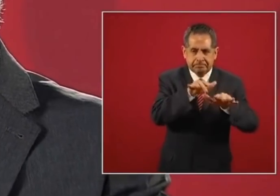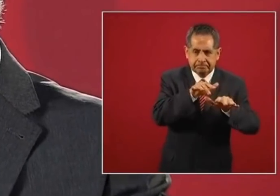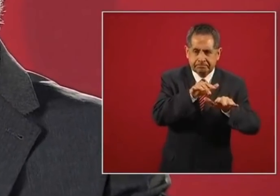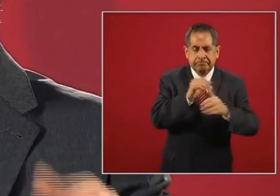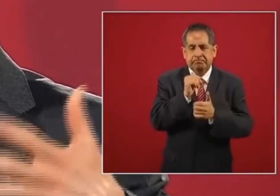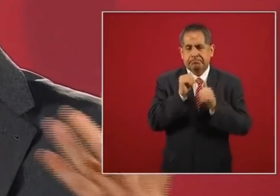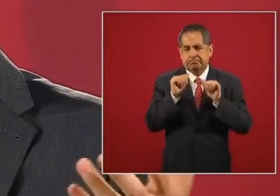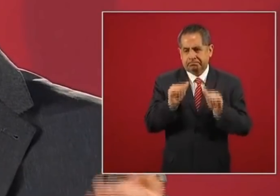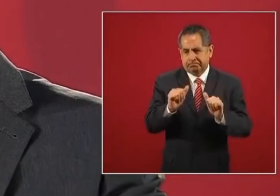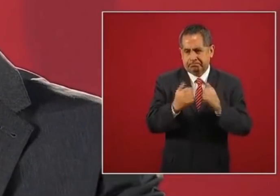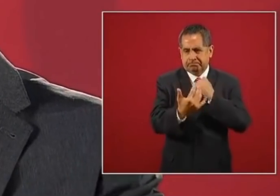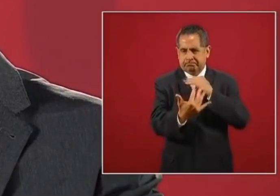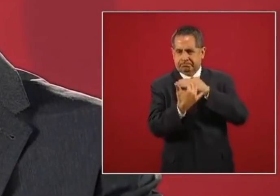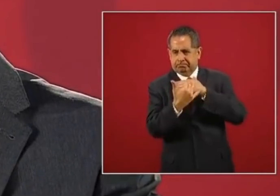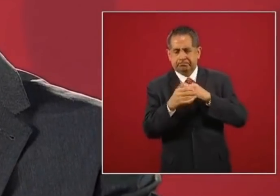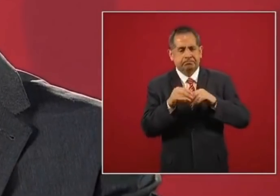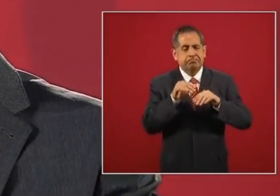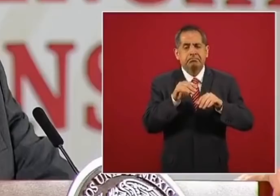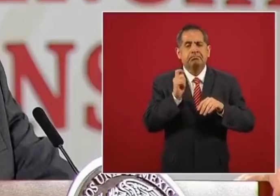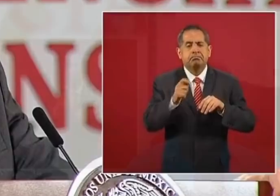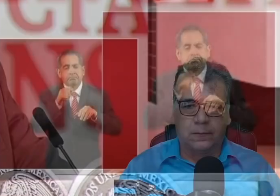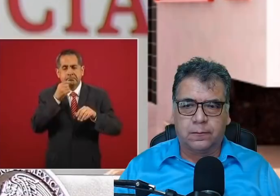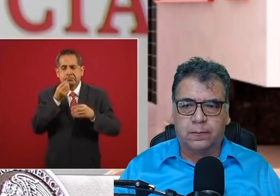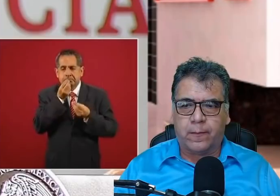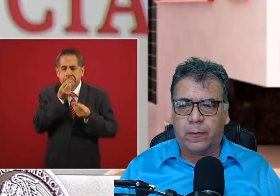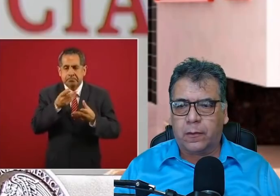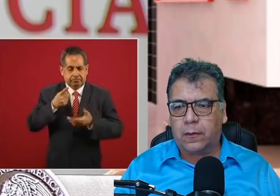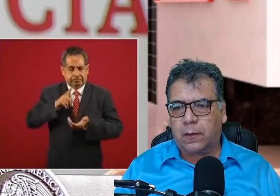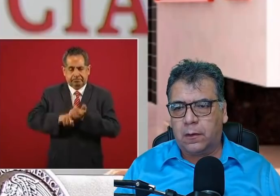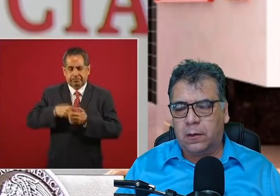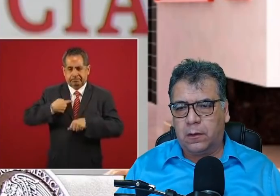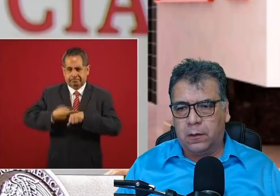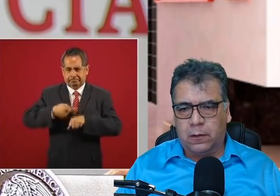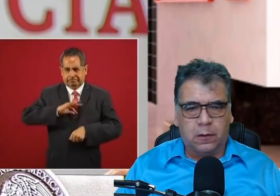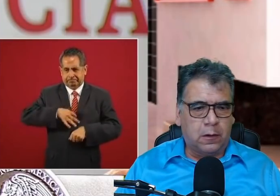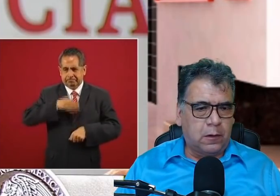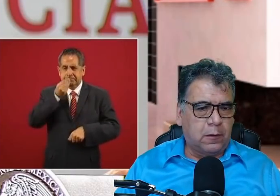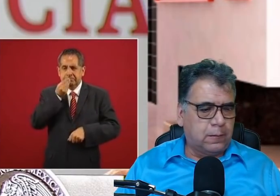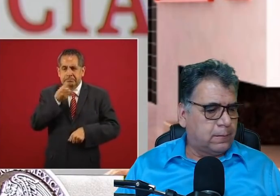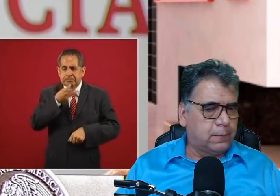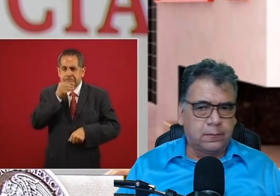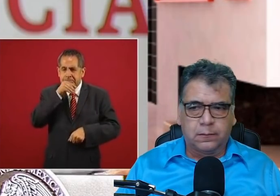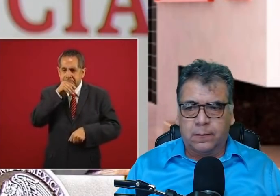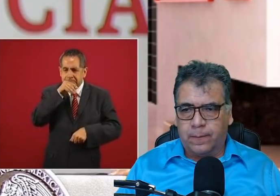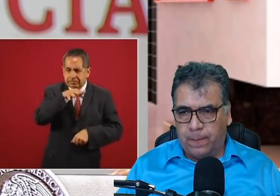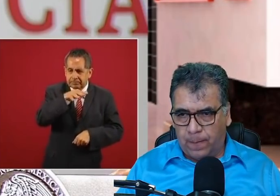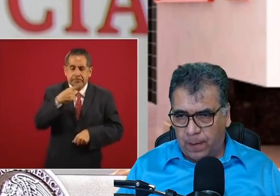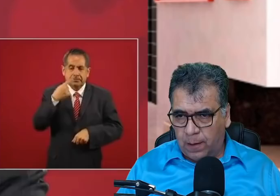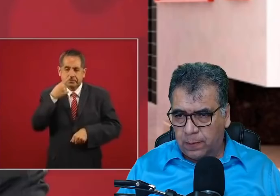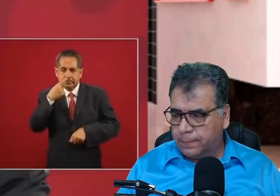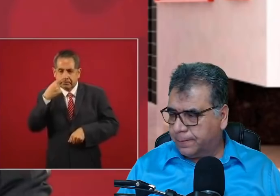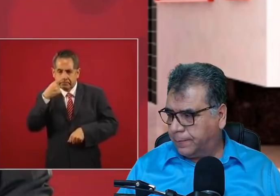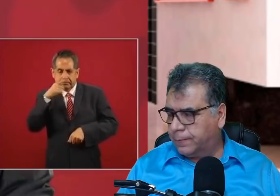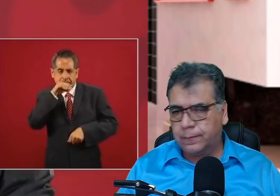líquidas potencialmente cargadas de algún agente infeccioso desde la boca y la nariz